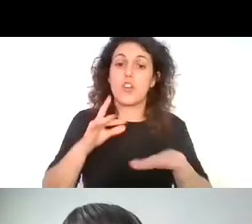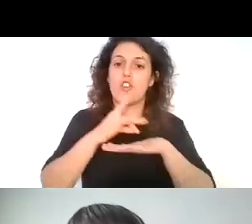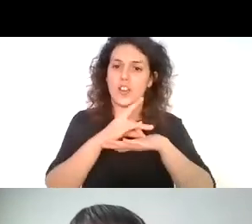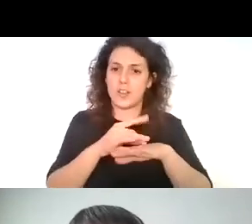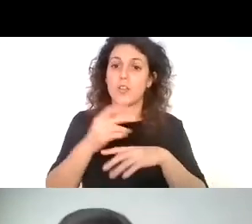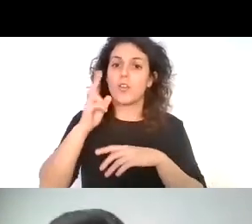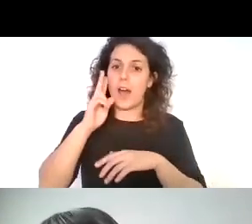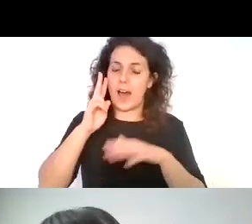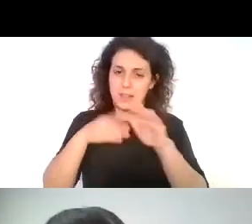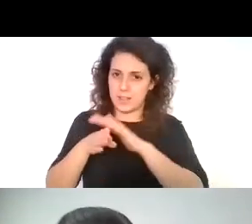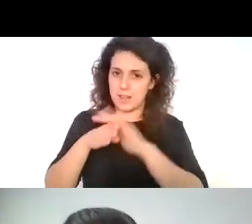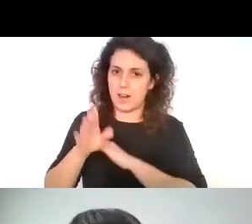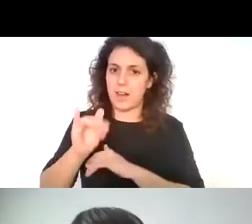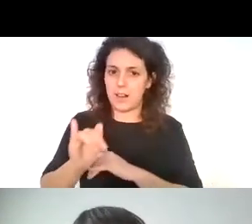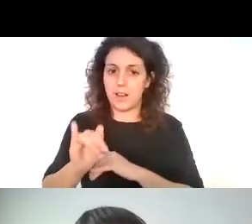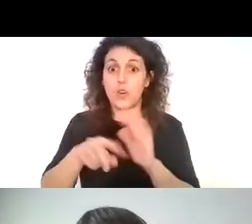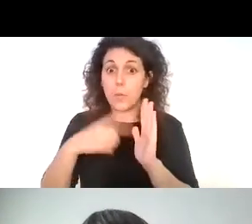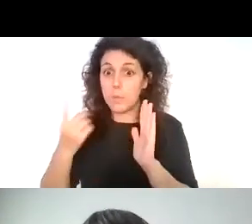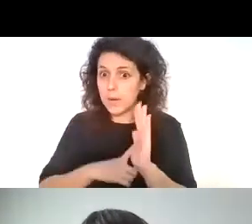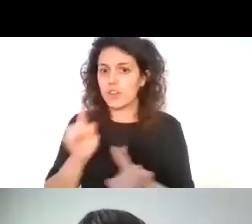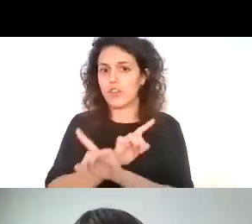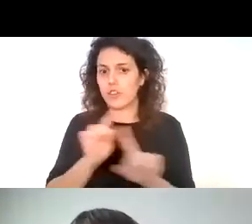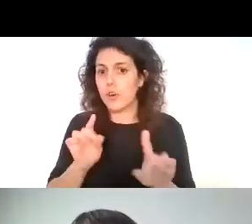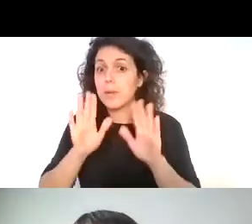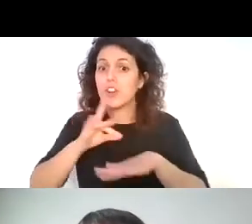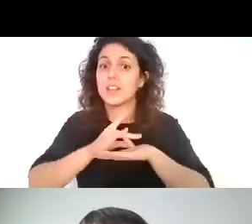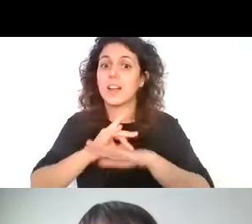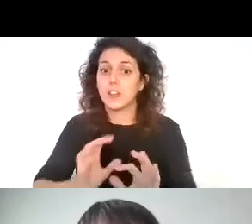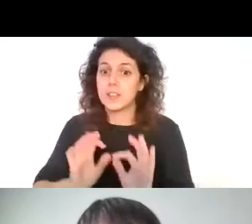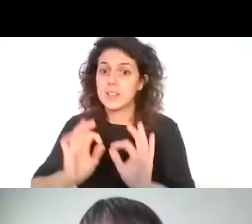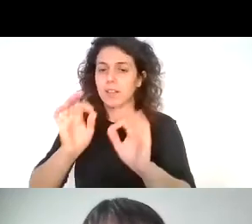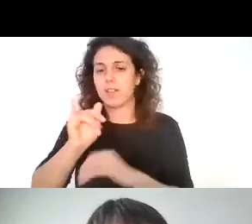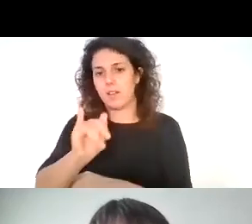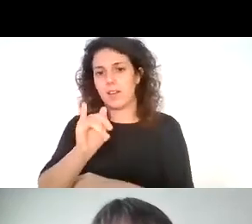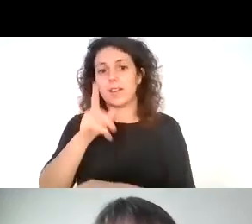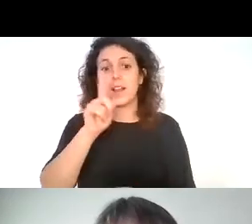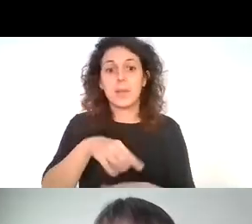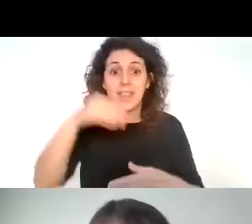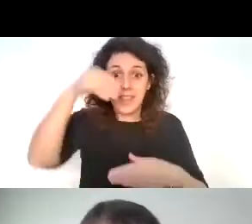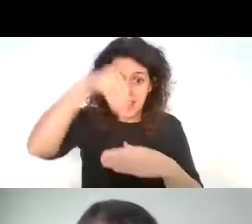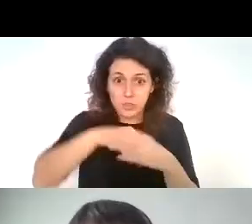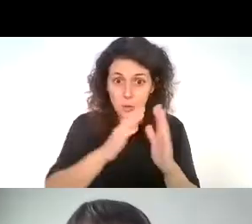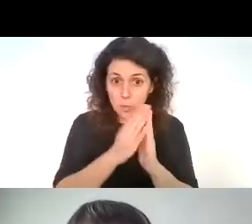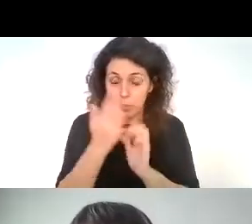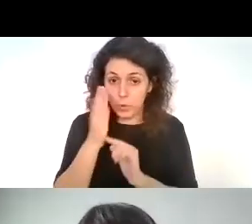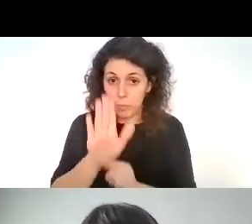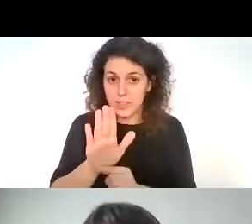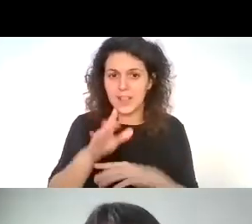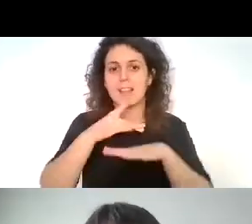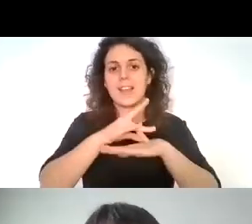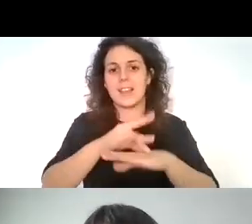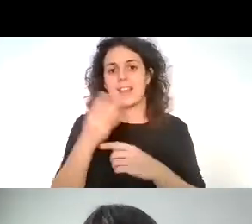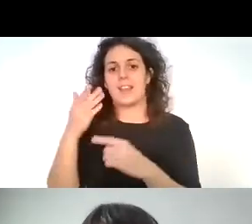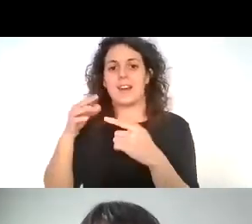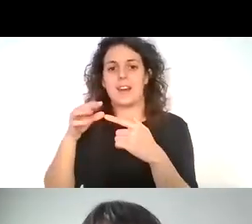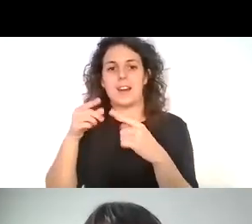son, no en su totalidad, pero sí en un itinerario establecido, y también tenemos dentro de estas propuestas una vía verde. Lo podéis,